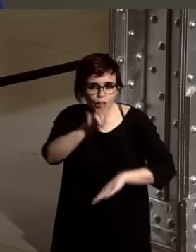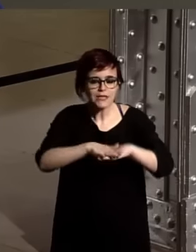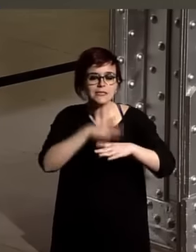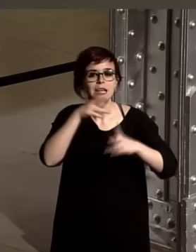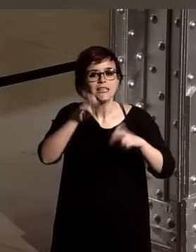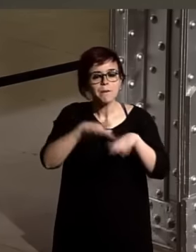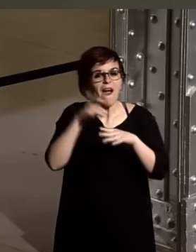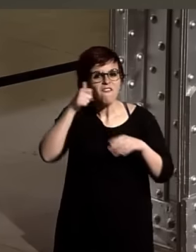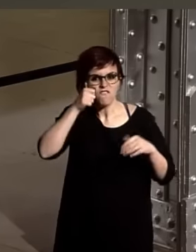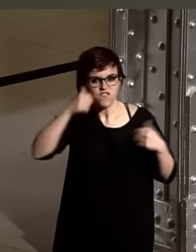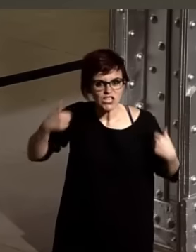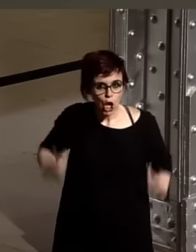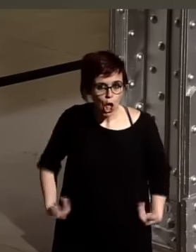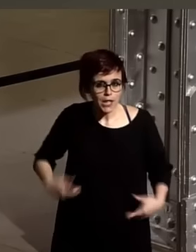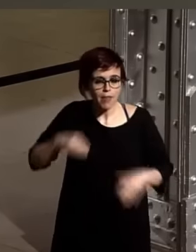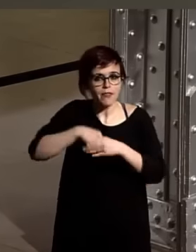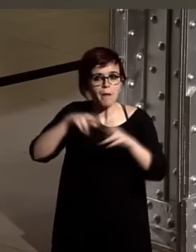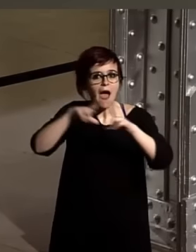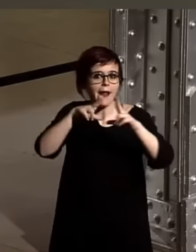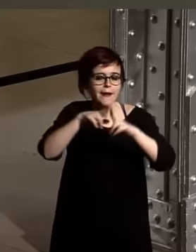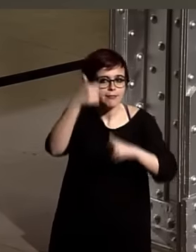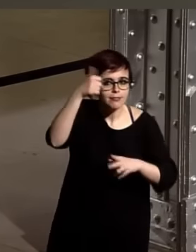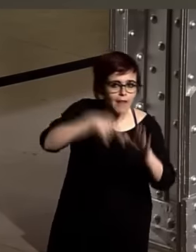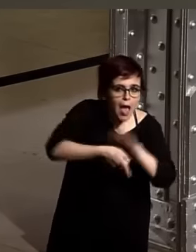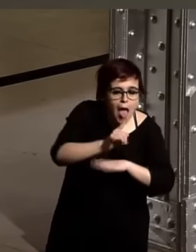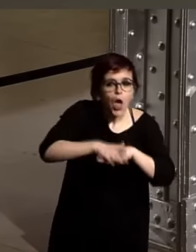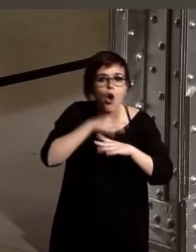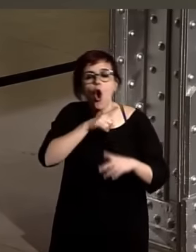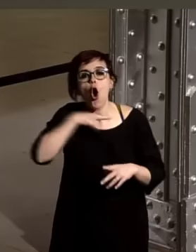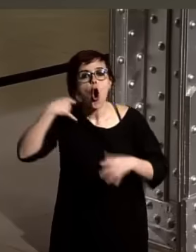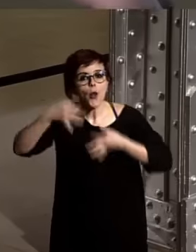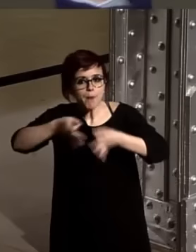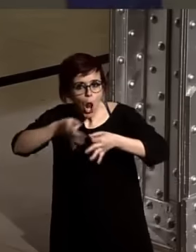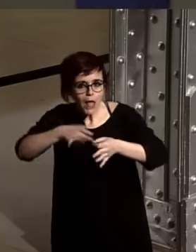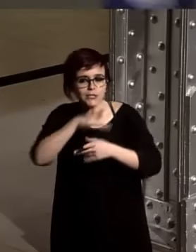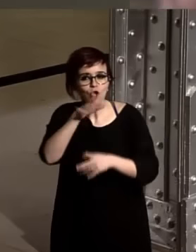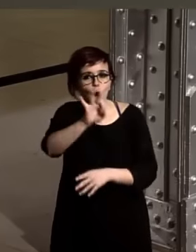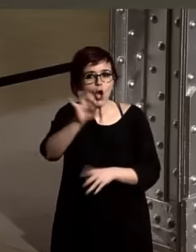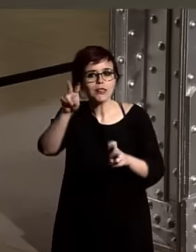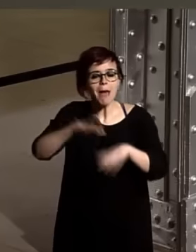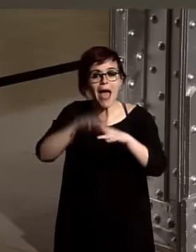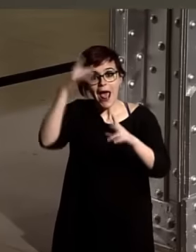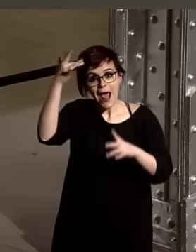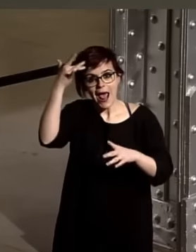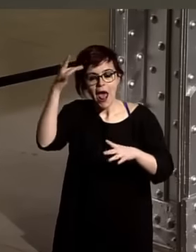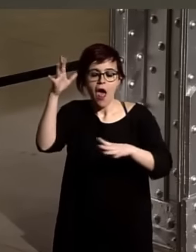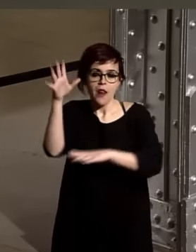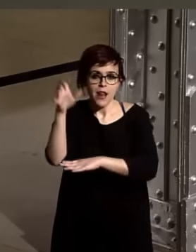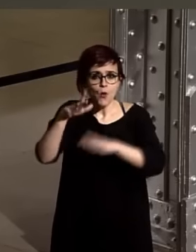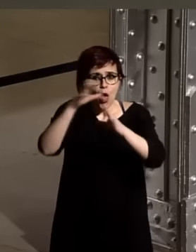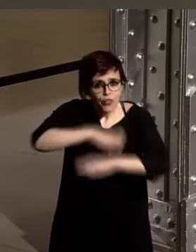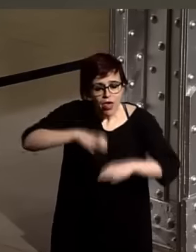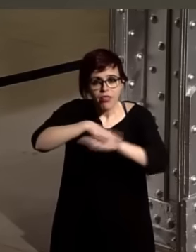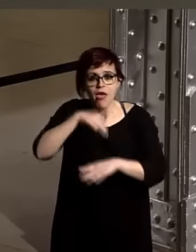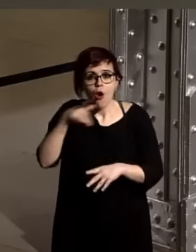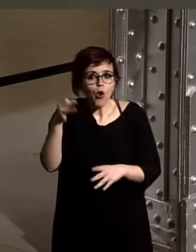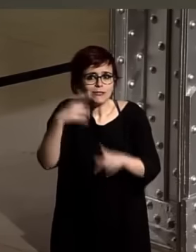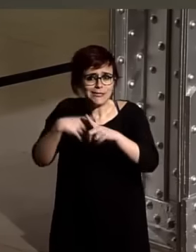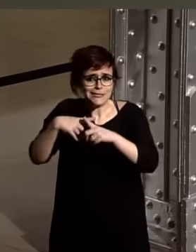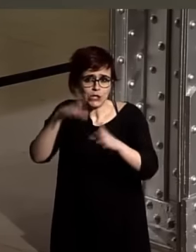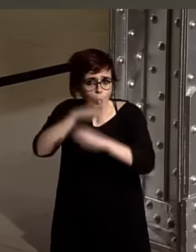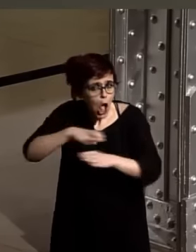fisiología de de los genitales desde la endocrinología de las hormonas desde la neurociencia que ocurre en el cerebro desde la sociología